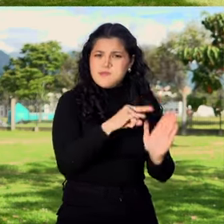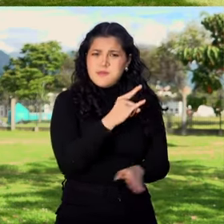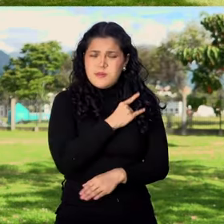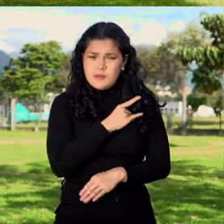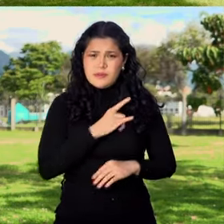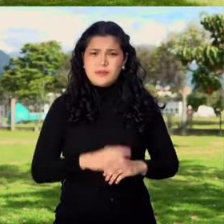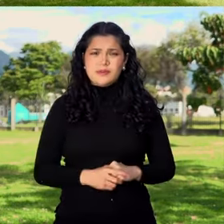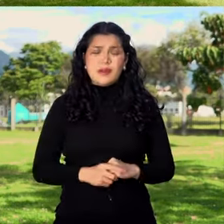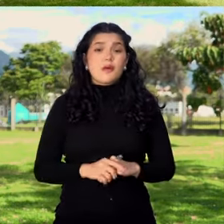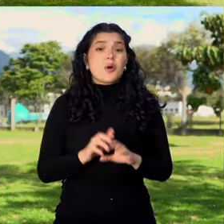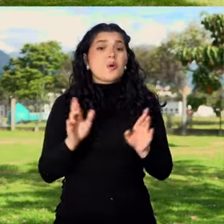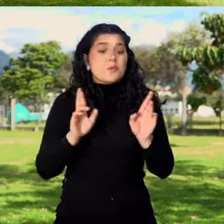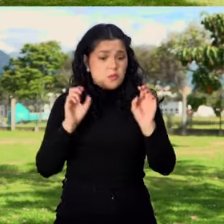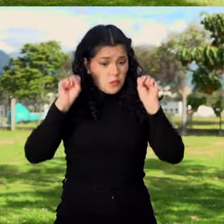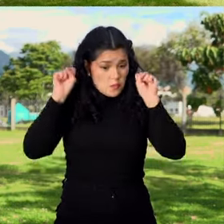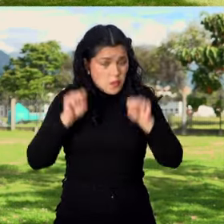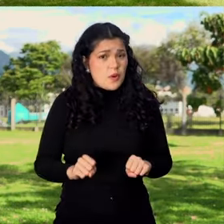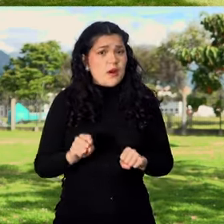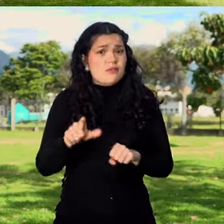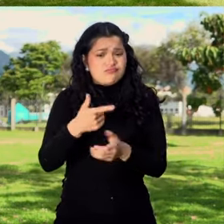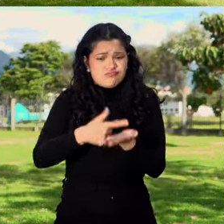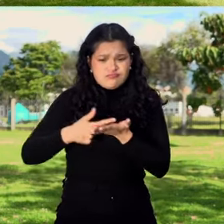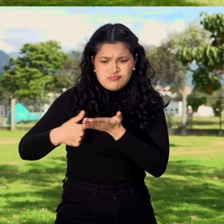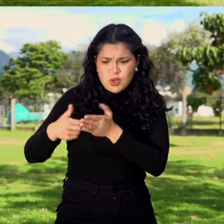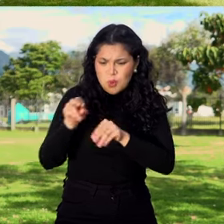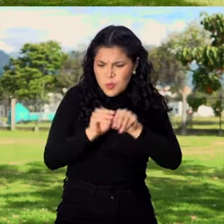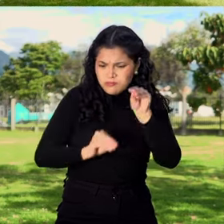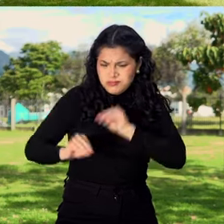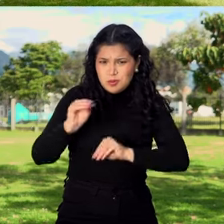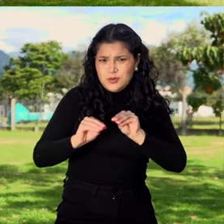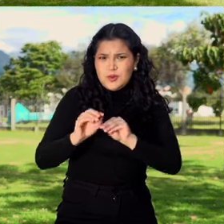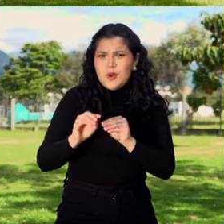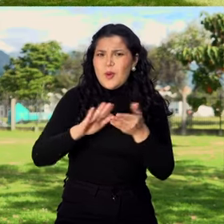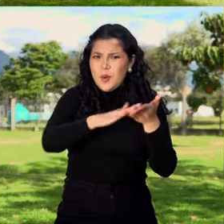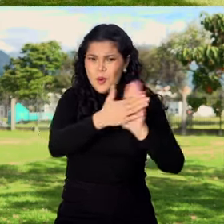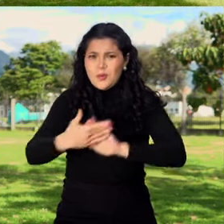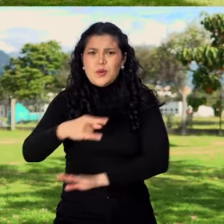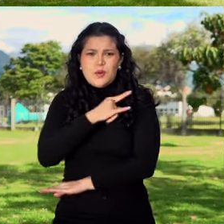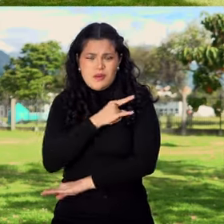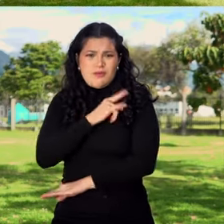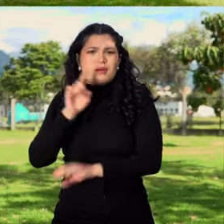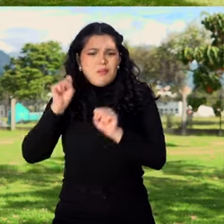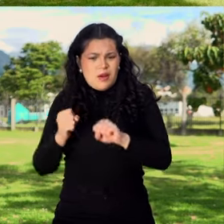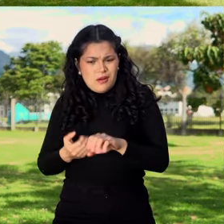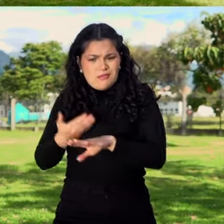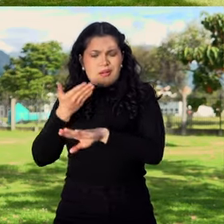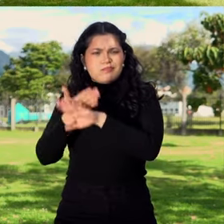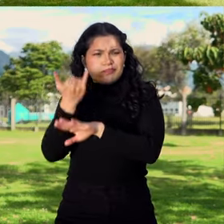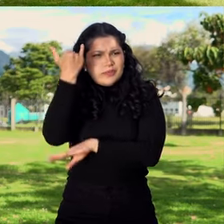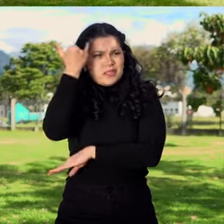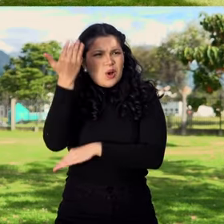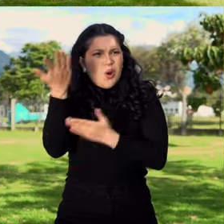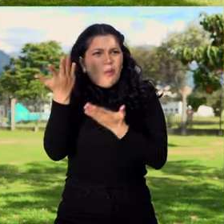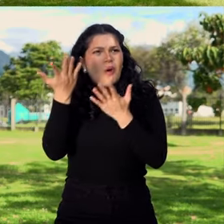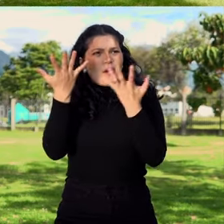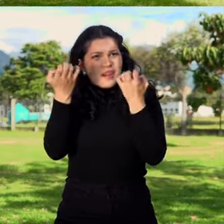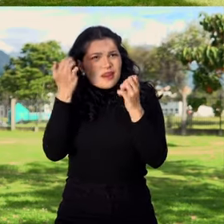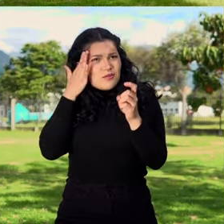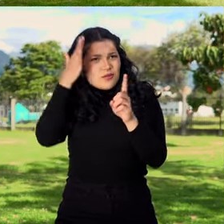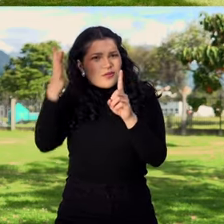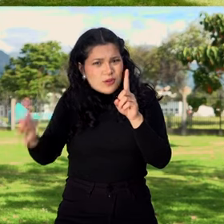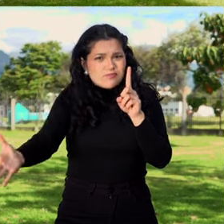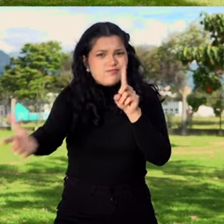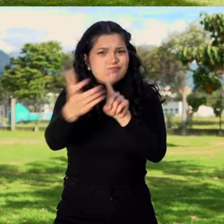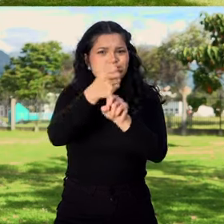universidad podamos construir con comidad Universitaria y plantearnos los Horizontes para estos 3